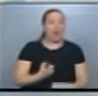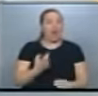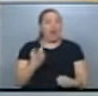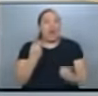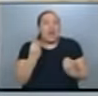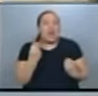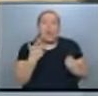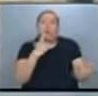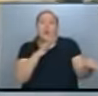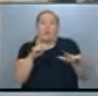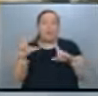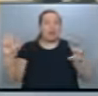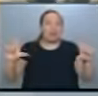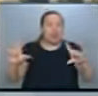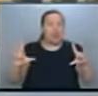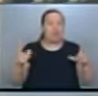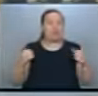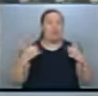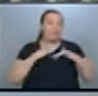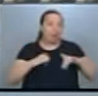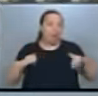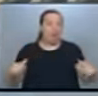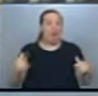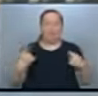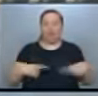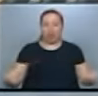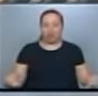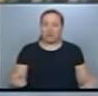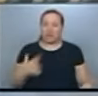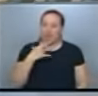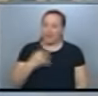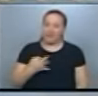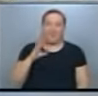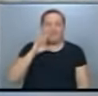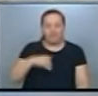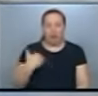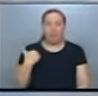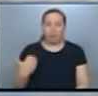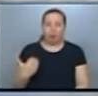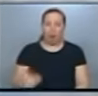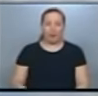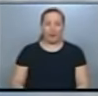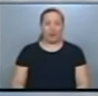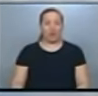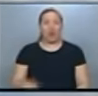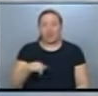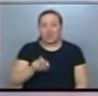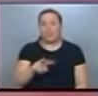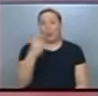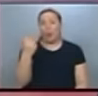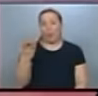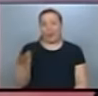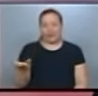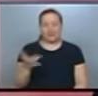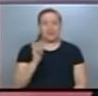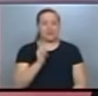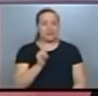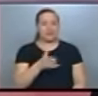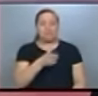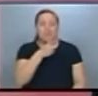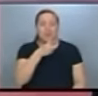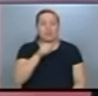en los medios, los programas, ¿no, Clau? La verdad, qué feo, pobre. Aparte, por segunda vez. Sí, aparentemente es